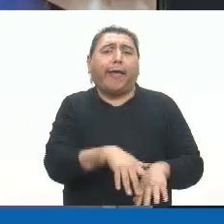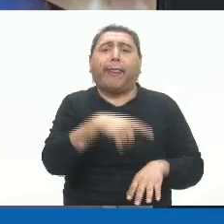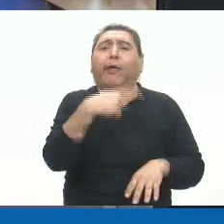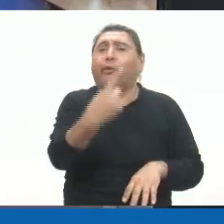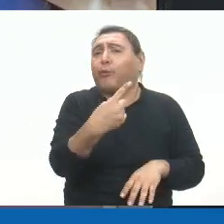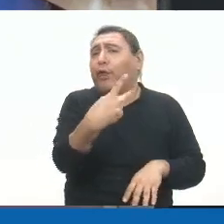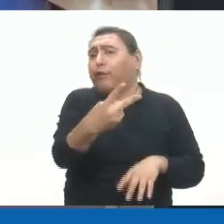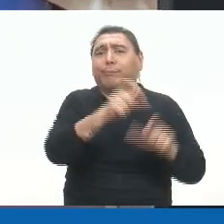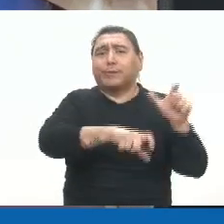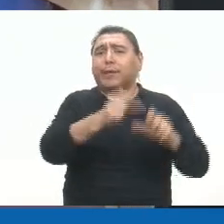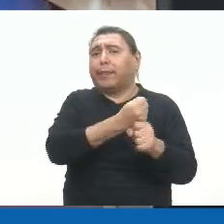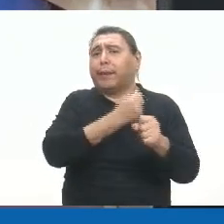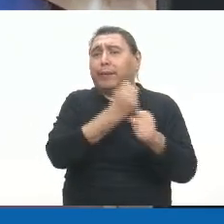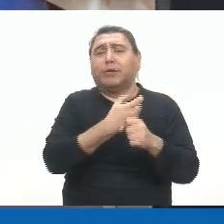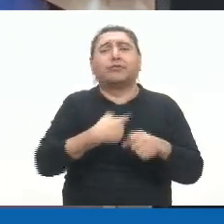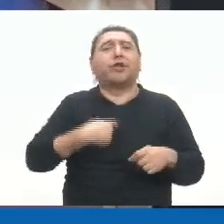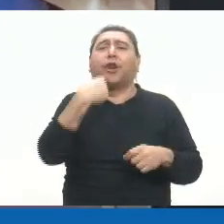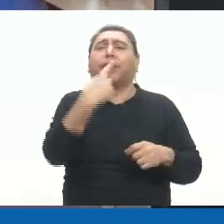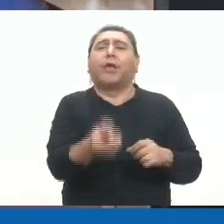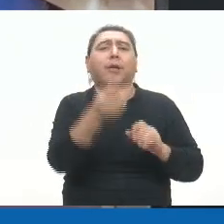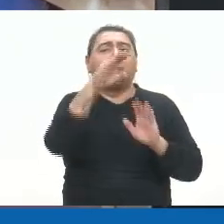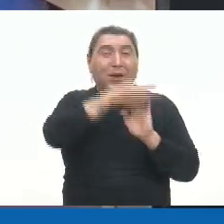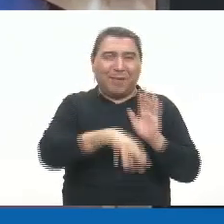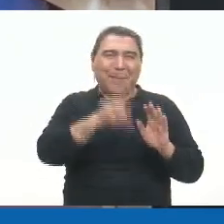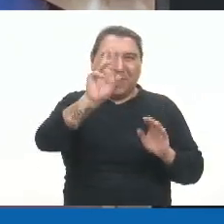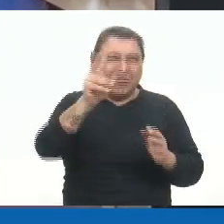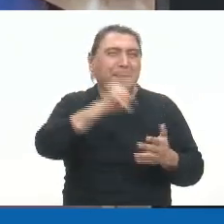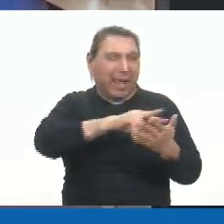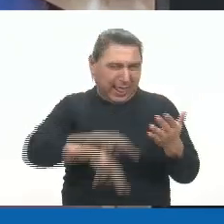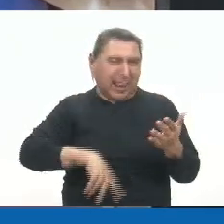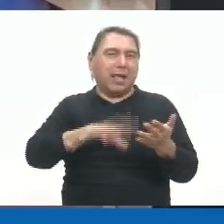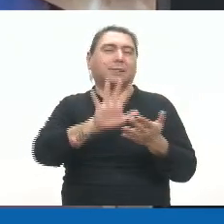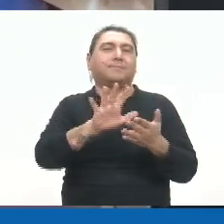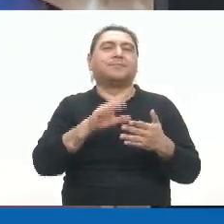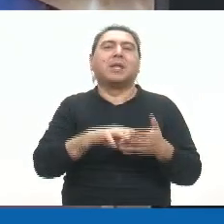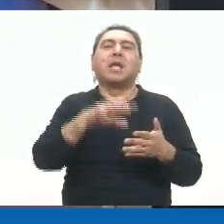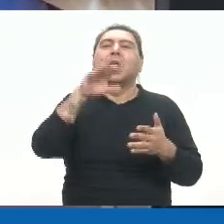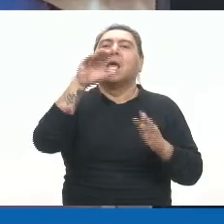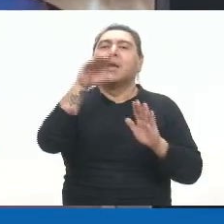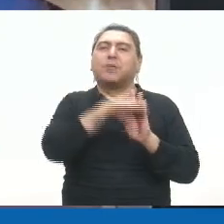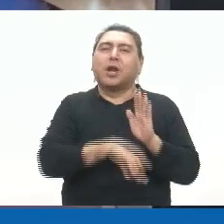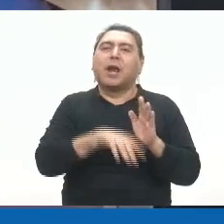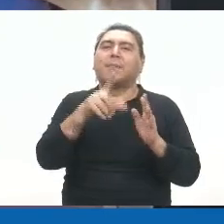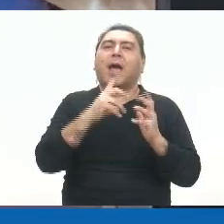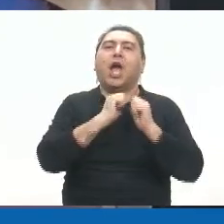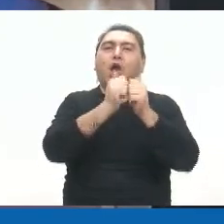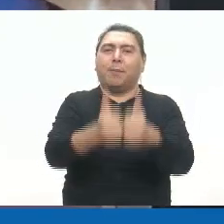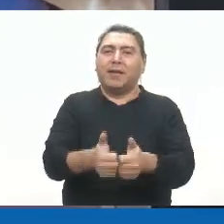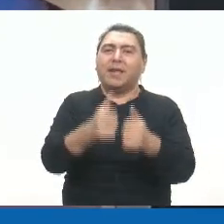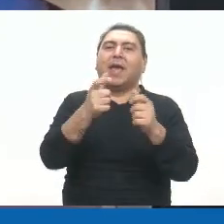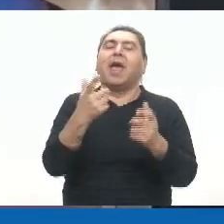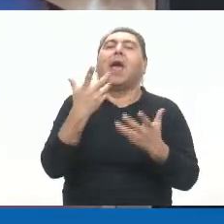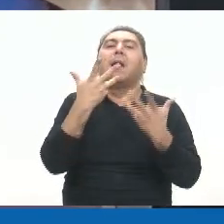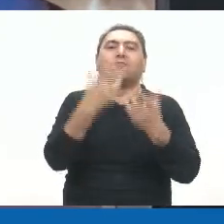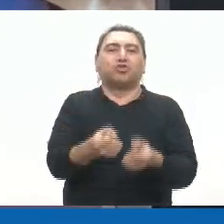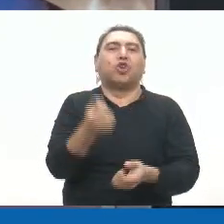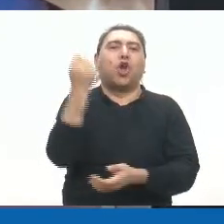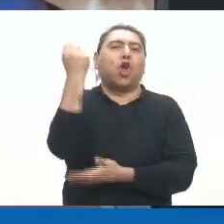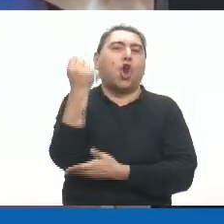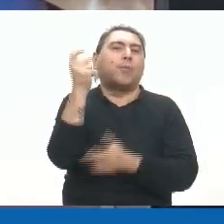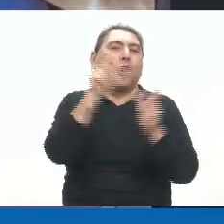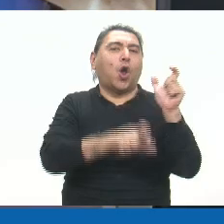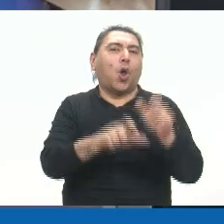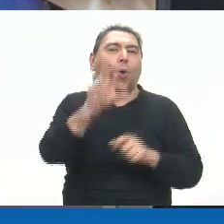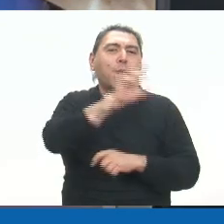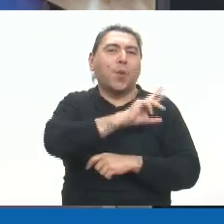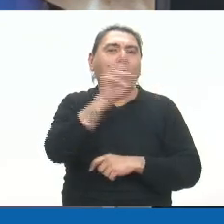trabajando les digo el programa y permiso para leer eh el programa acompañar de apoyo económico a mujeres y personas de la